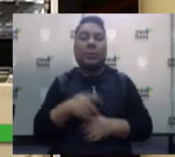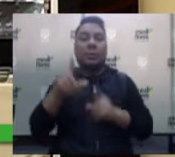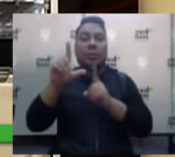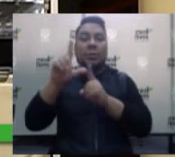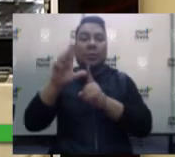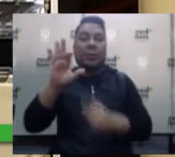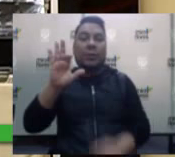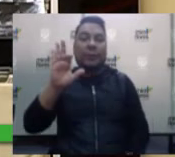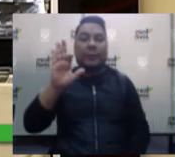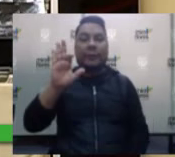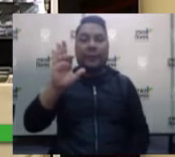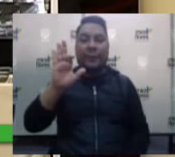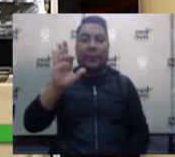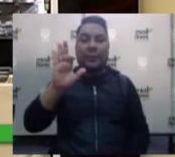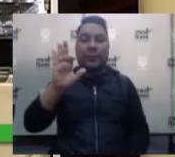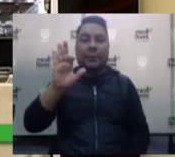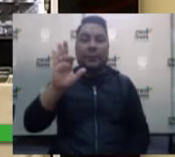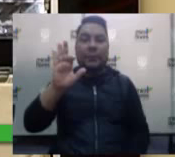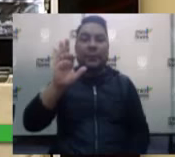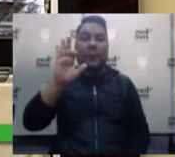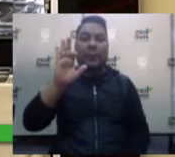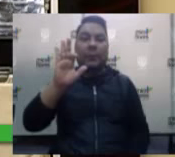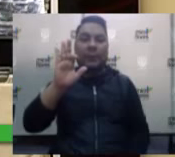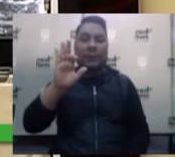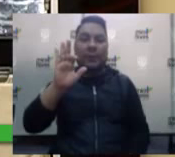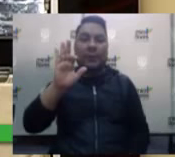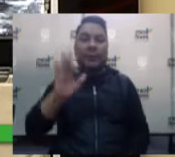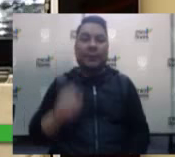Letra F. F.